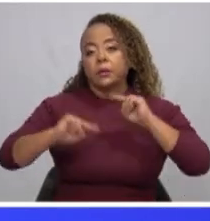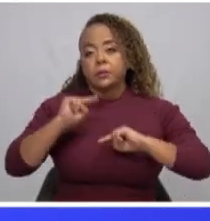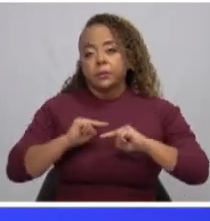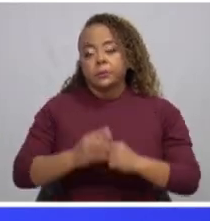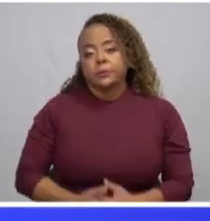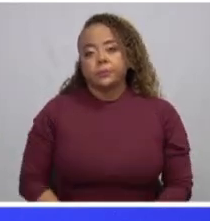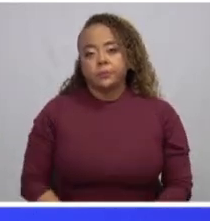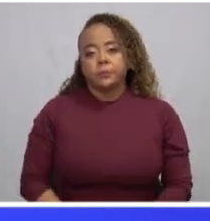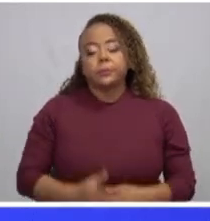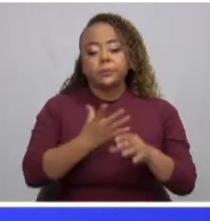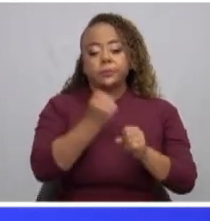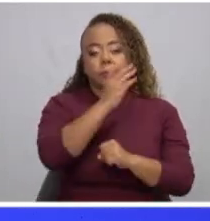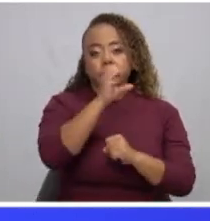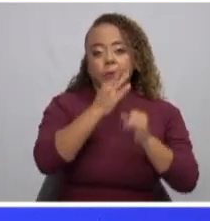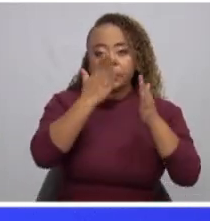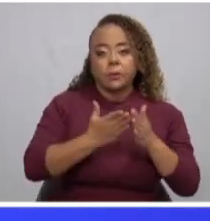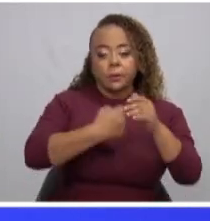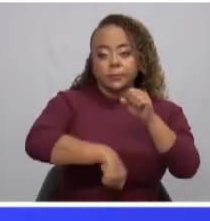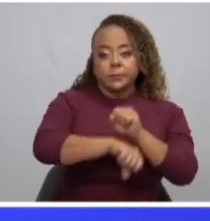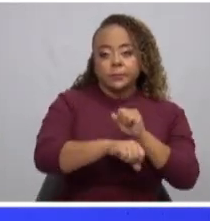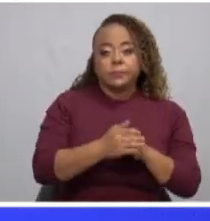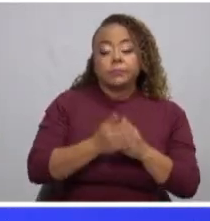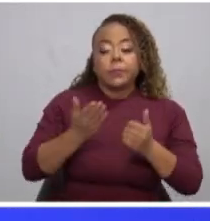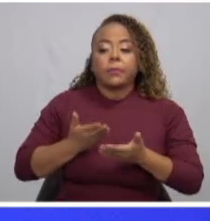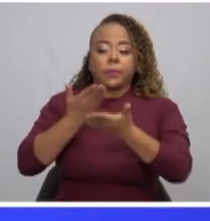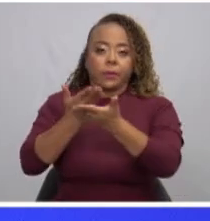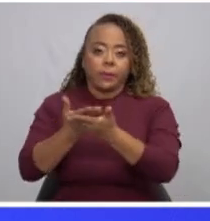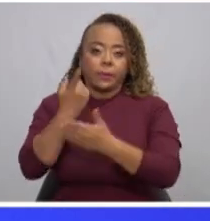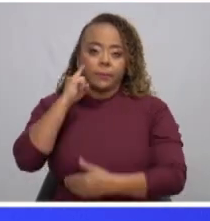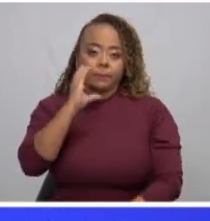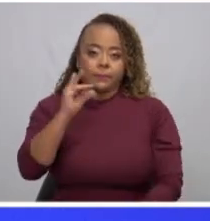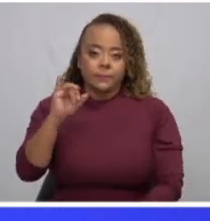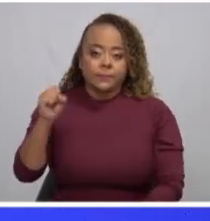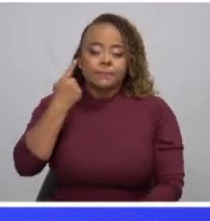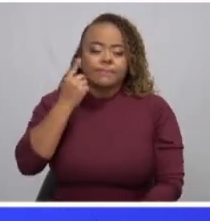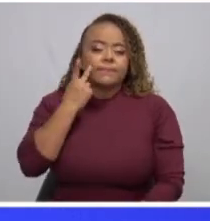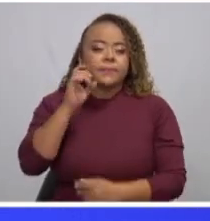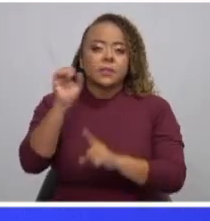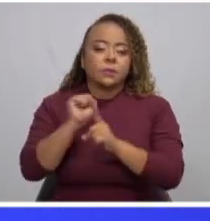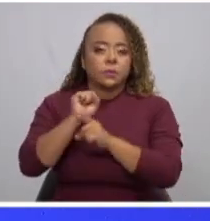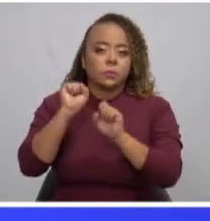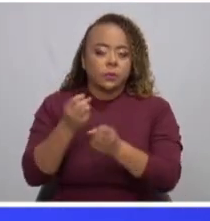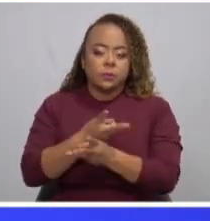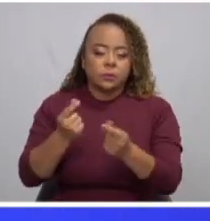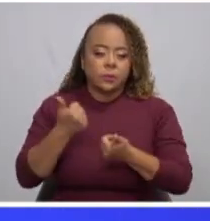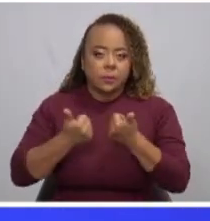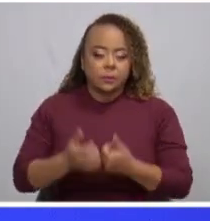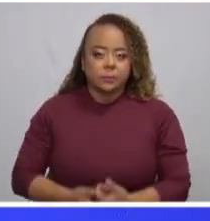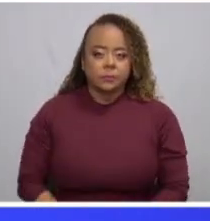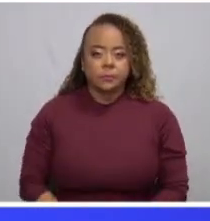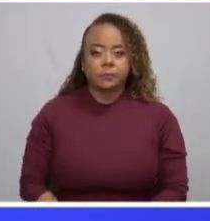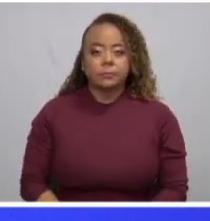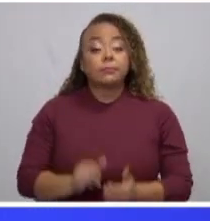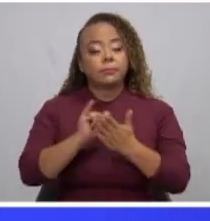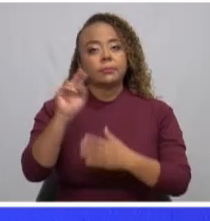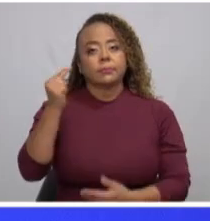entre la federación costarricense de fútbol que le va a presentar una propuesta a la caja para a ver qué situaciones se pueden solventar entonces que esa es la noticia